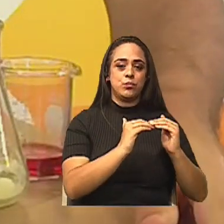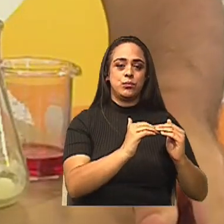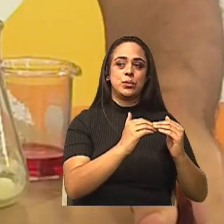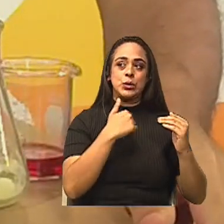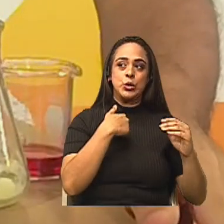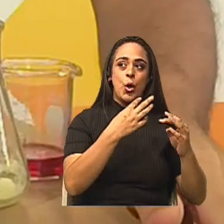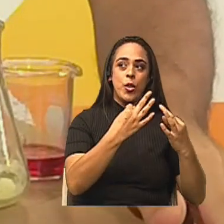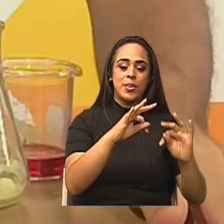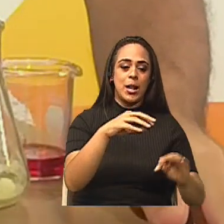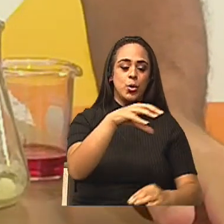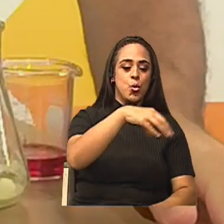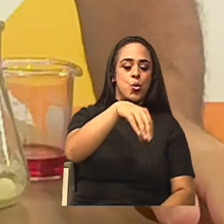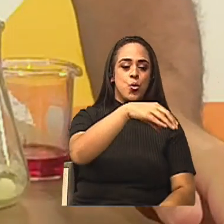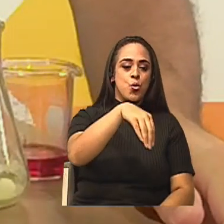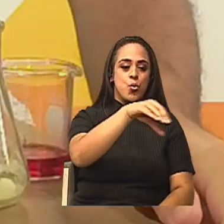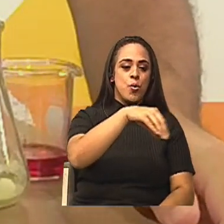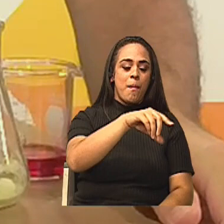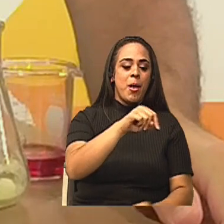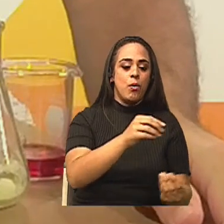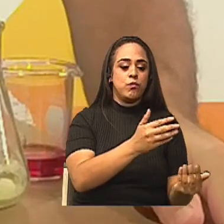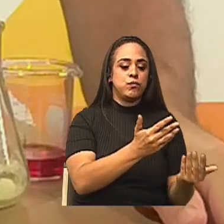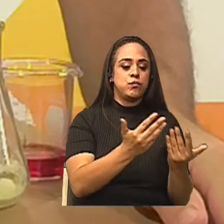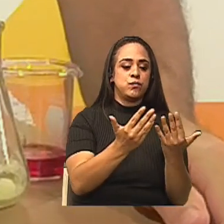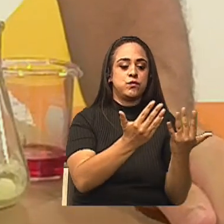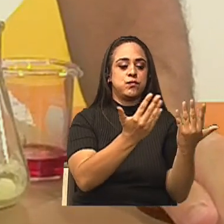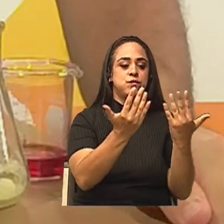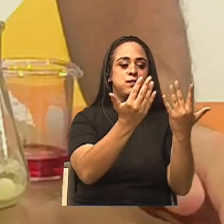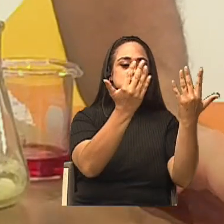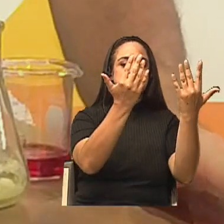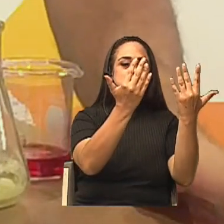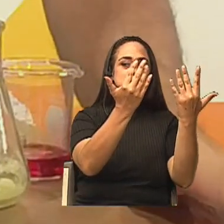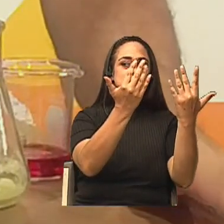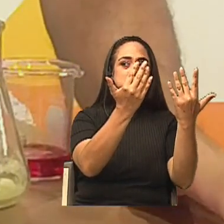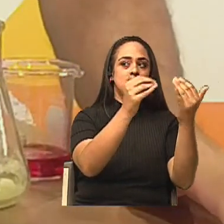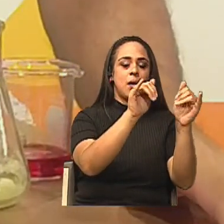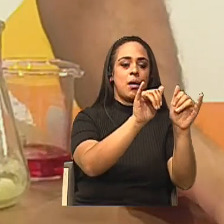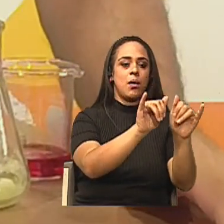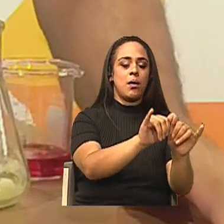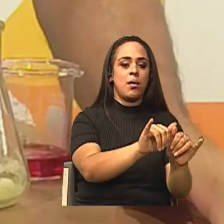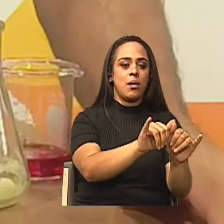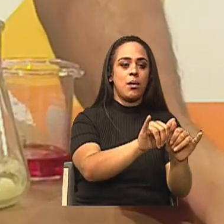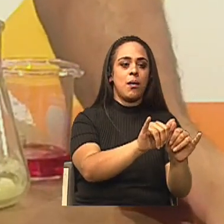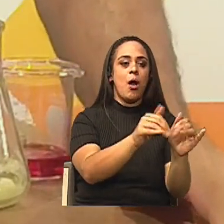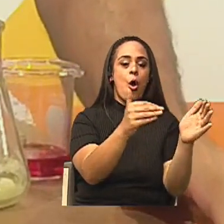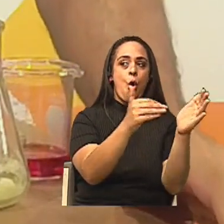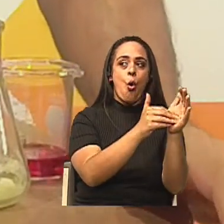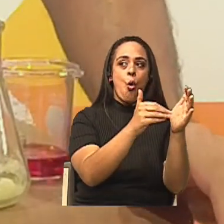así, que las partículas se dispersan un poquito, pero al dejarlo reposar,